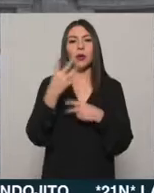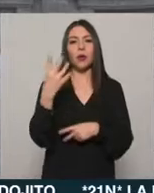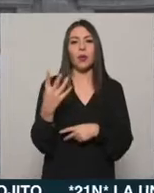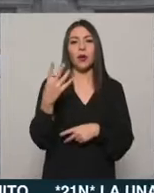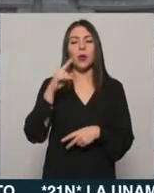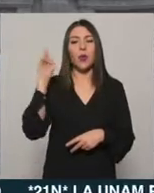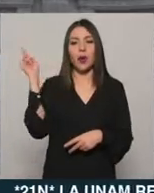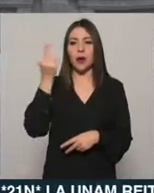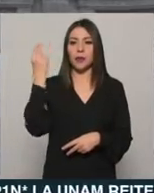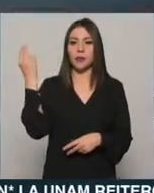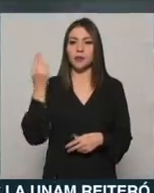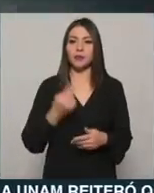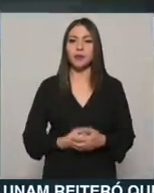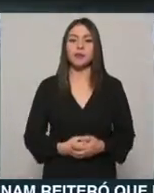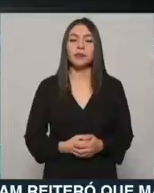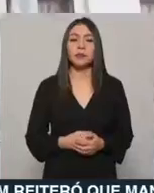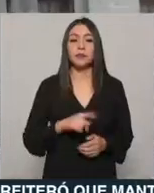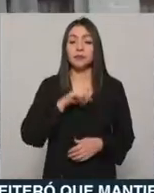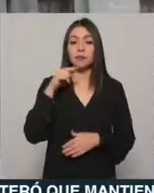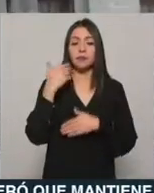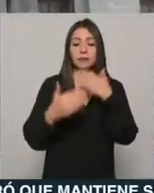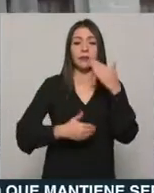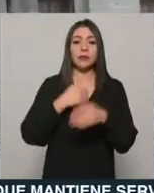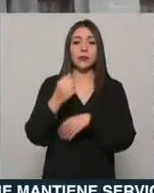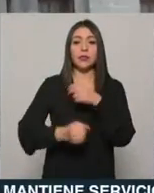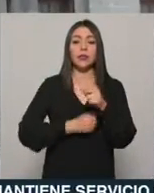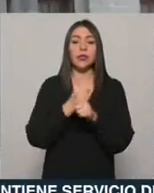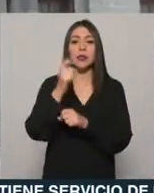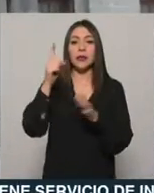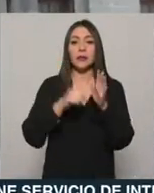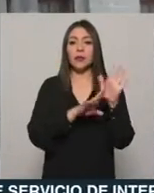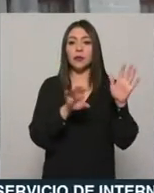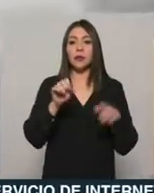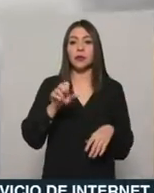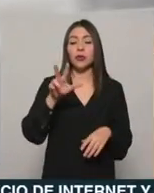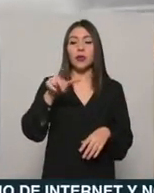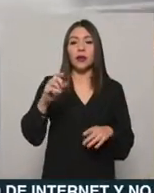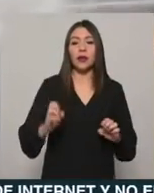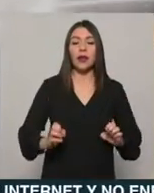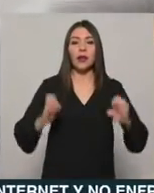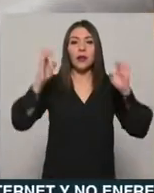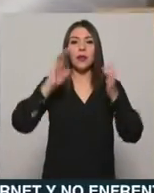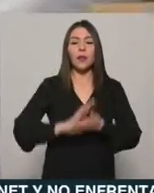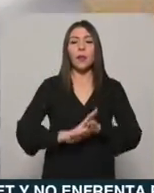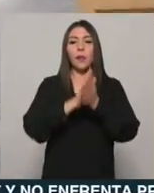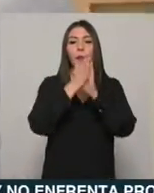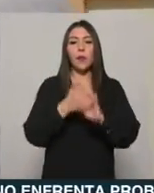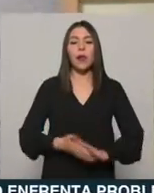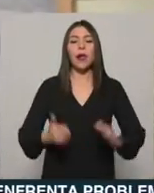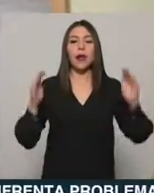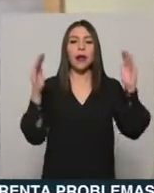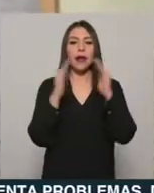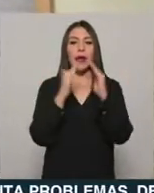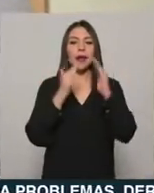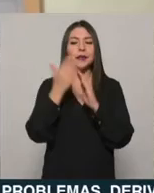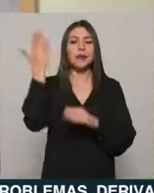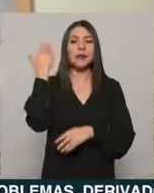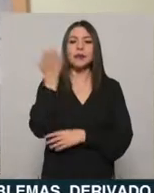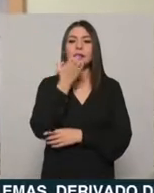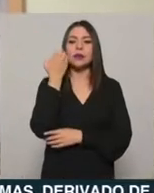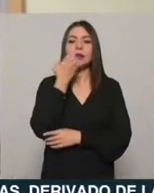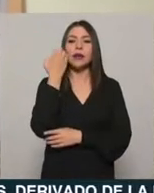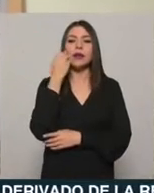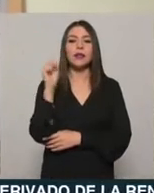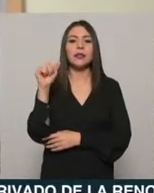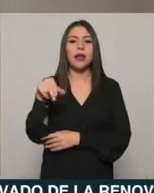UNAM. No es sino hasta el año de 1968 que este edificio se convierte en la Casa del Acervo de la antigua Academia de San Carlos,